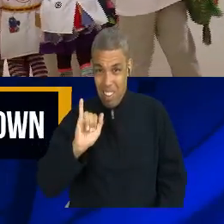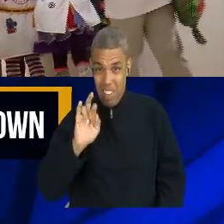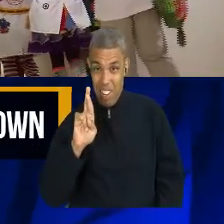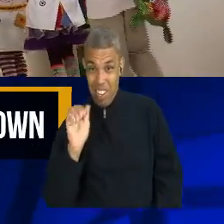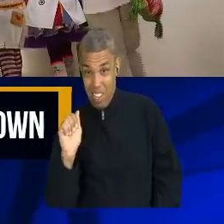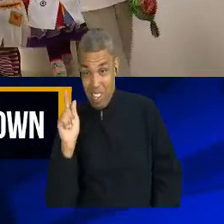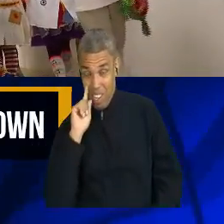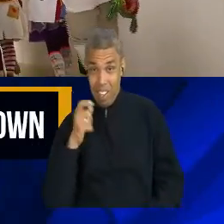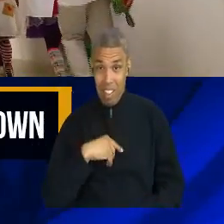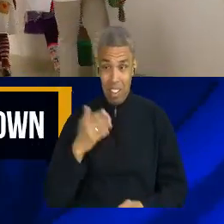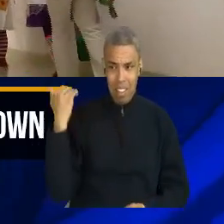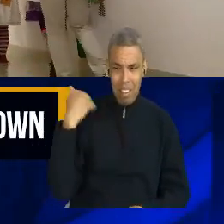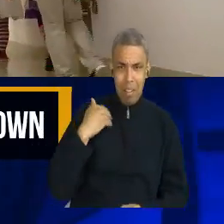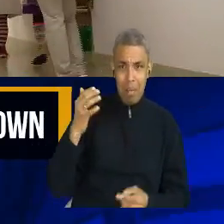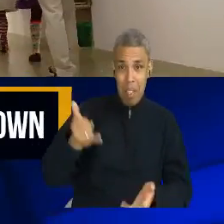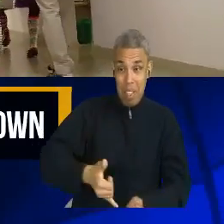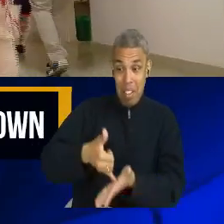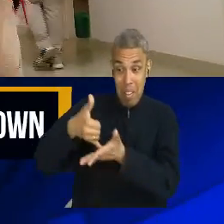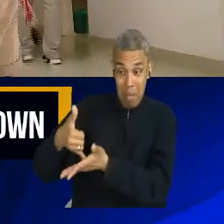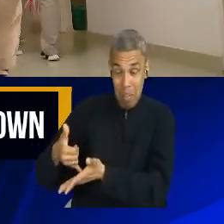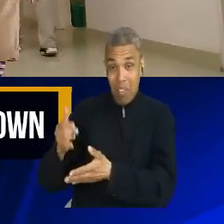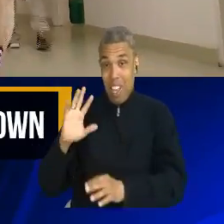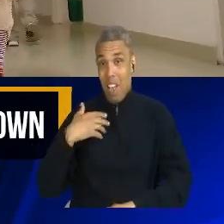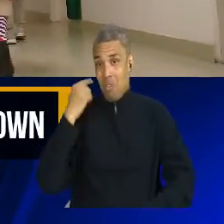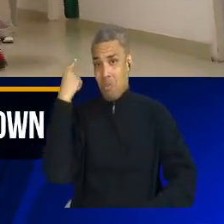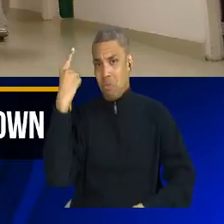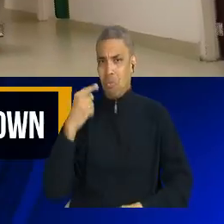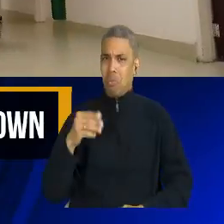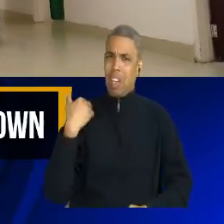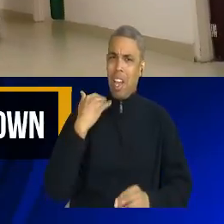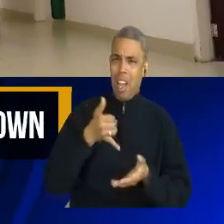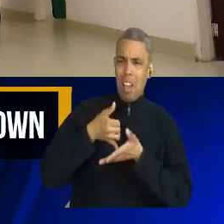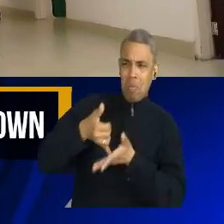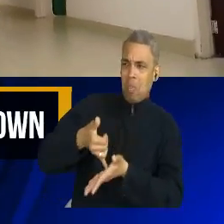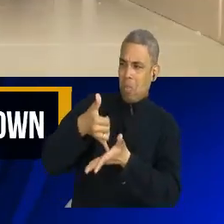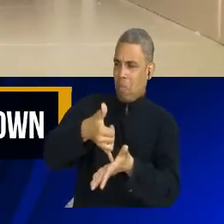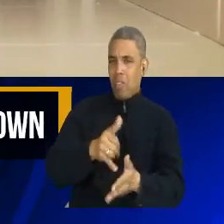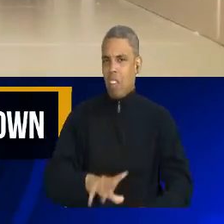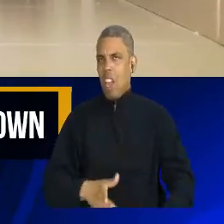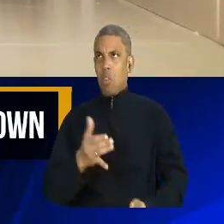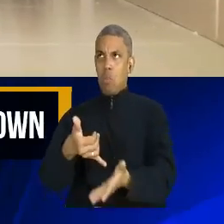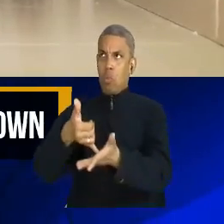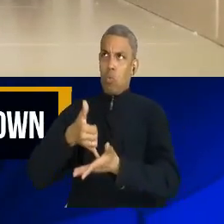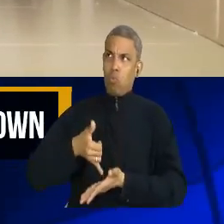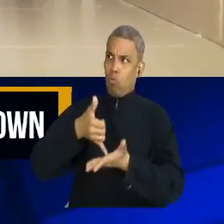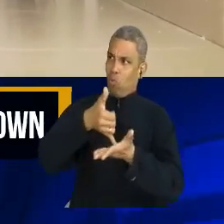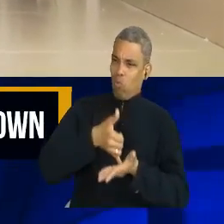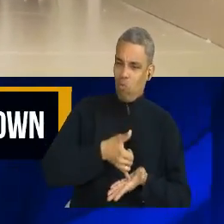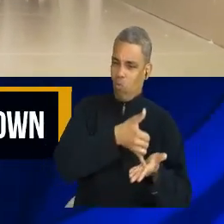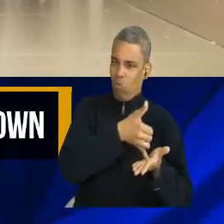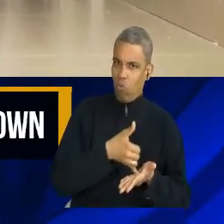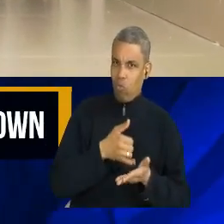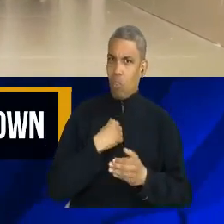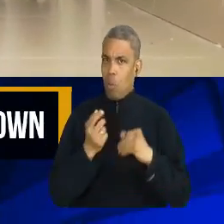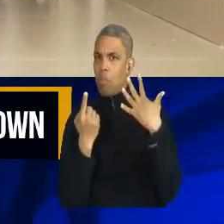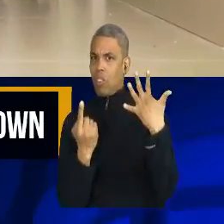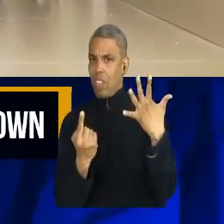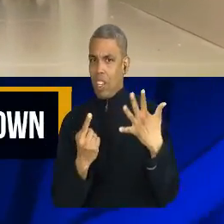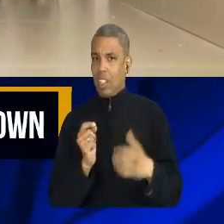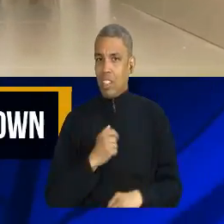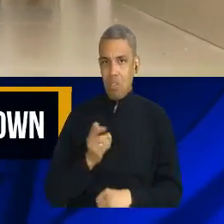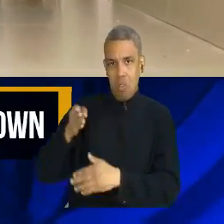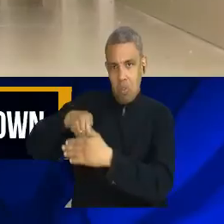un regalo también para ellos. ¿Cuántos premios llevan? 17. Llevamos como unos 6. ¿Están coleccionando? Sí, bastante.